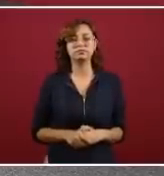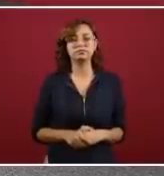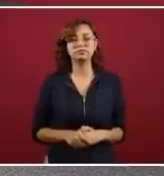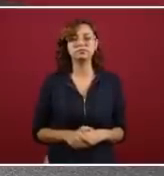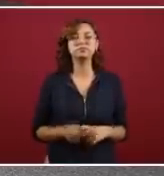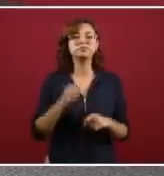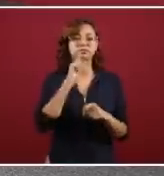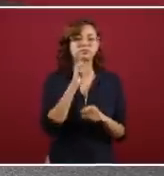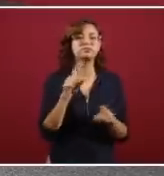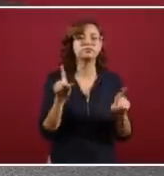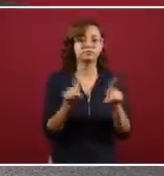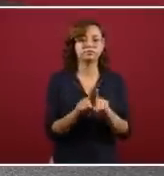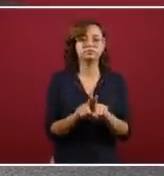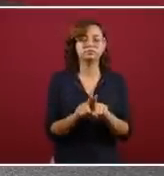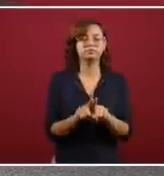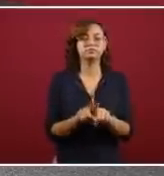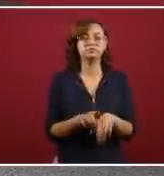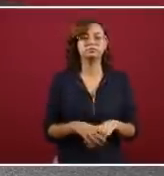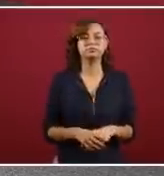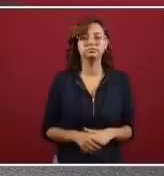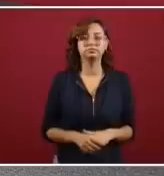También